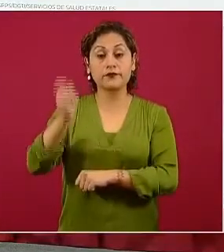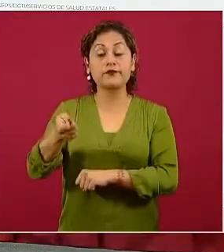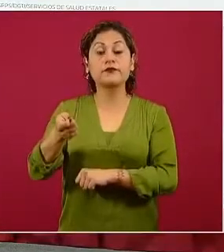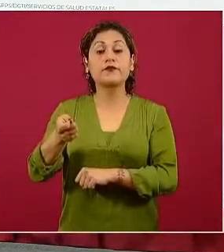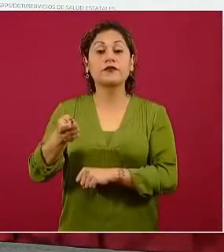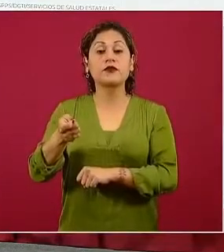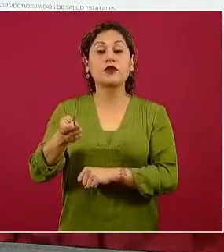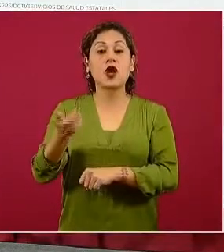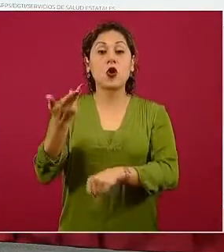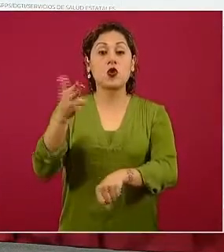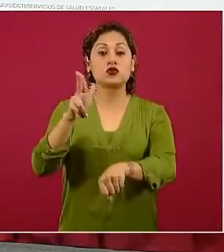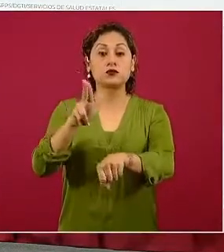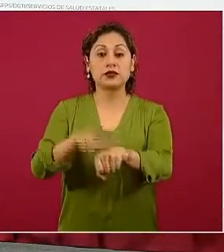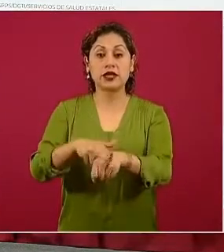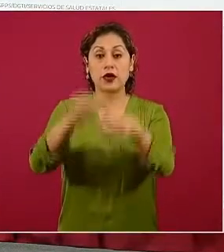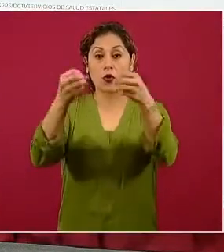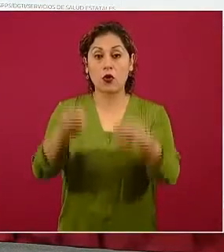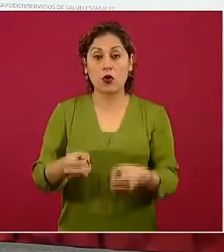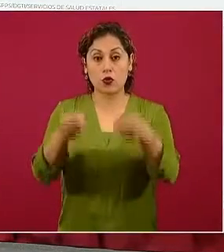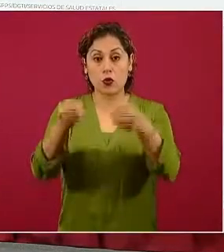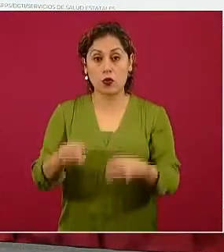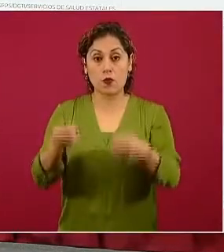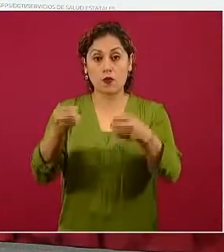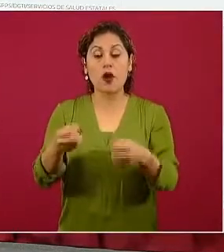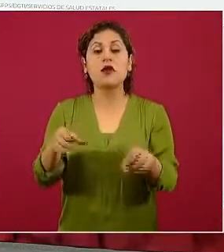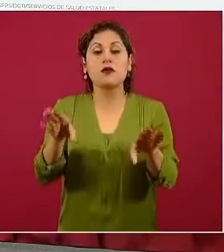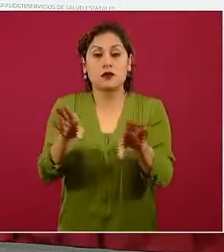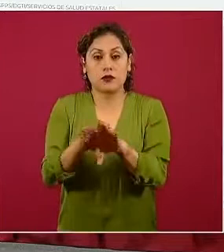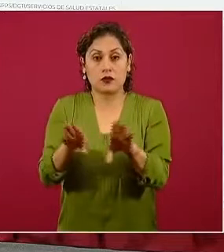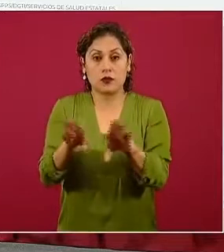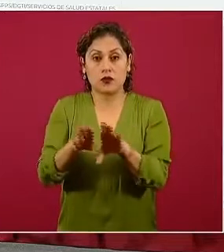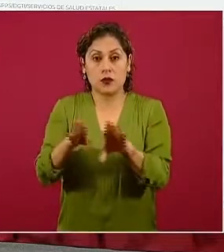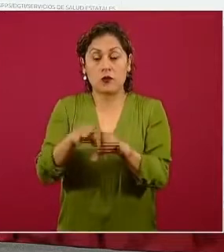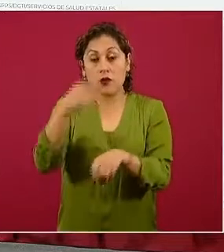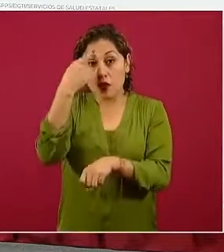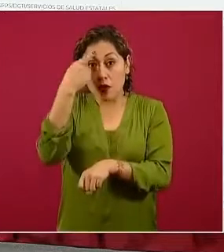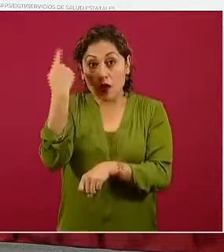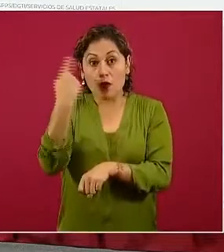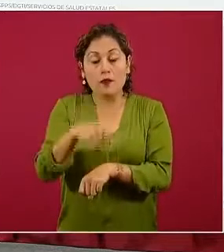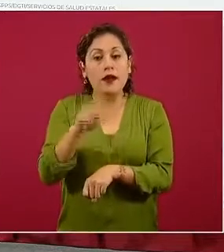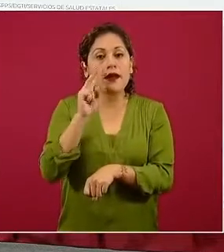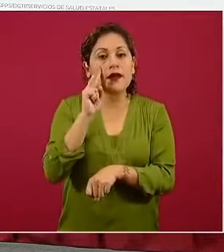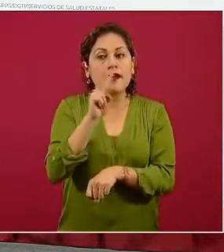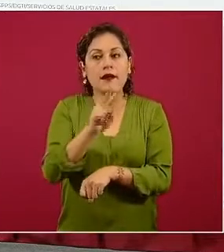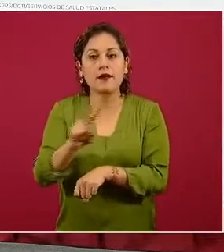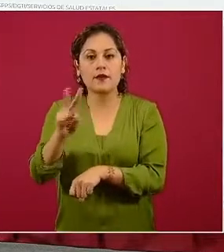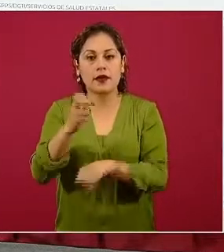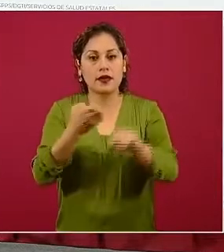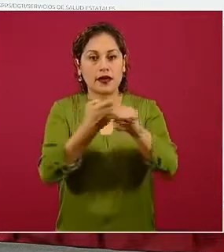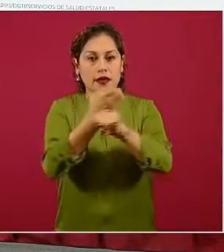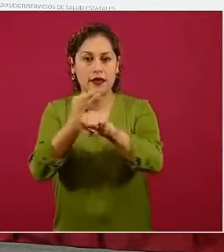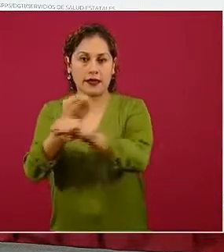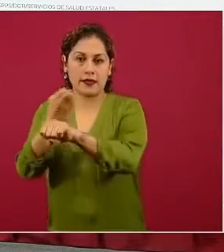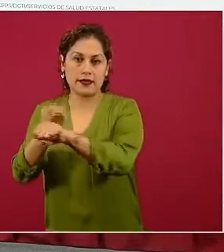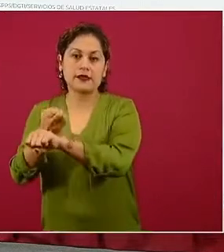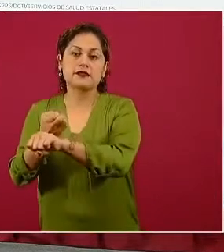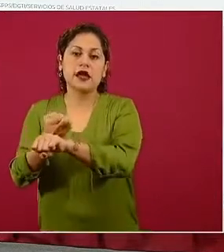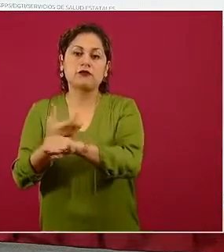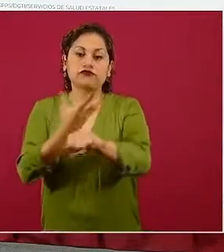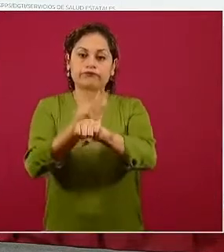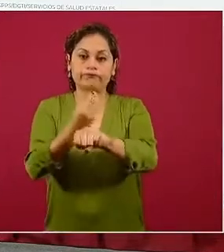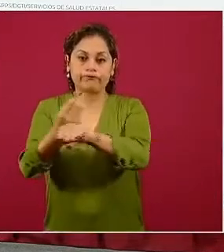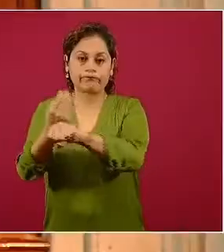y disponibilidad para efectos de poder estar dando seguimiento a los cambios diarios de esta ocupación o disponibilidad. Vamos a